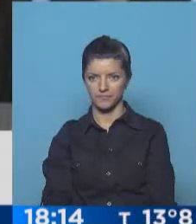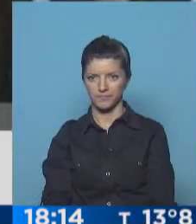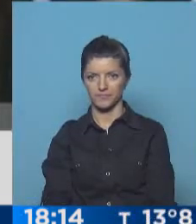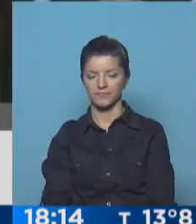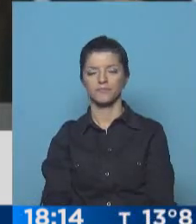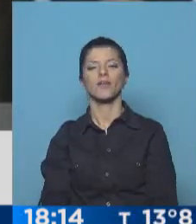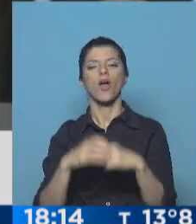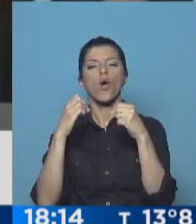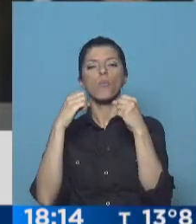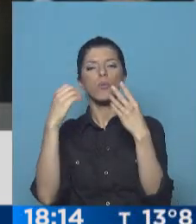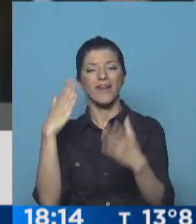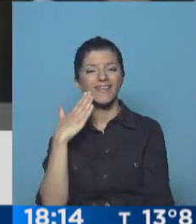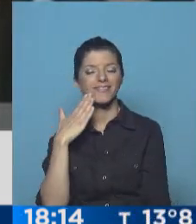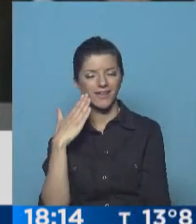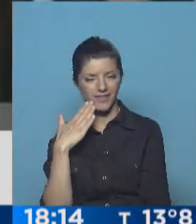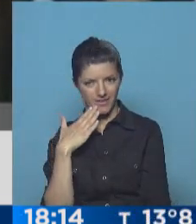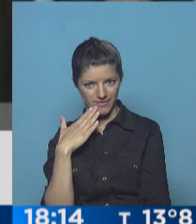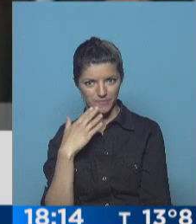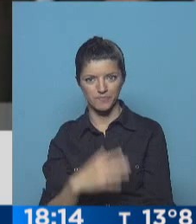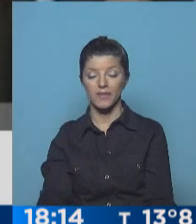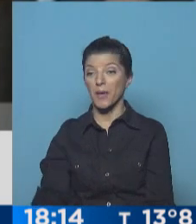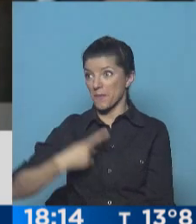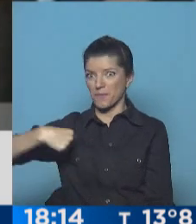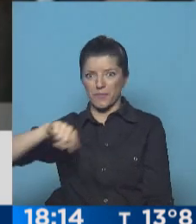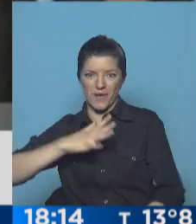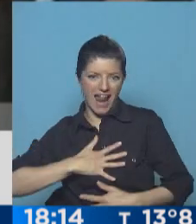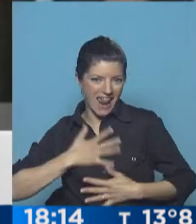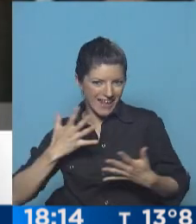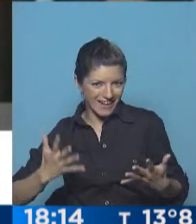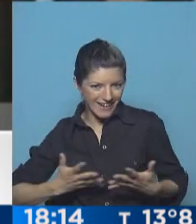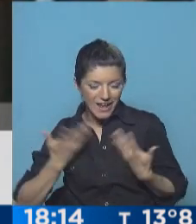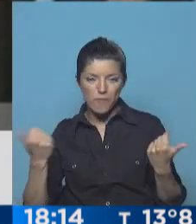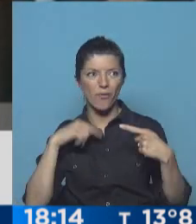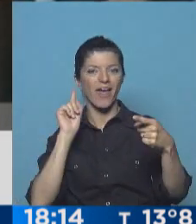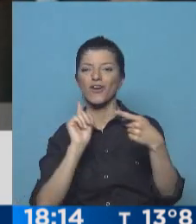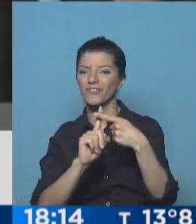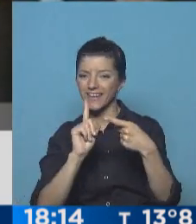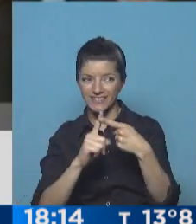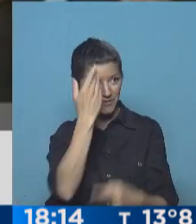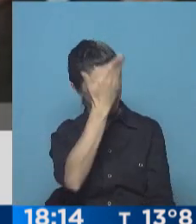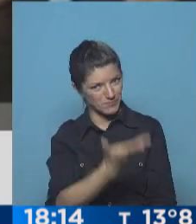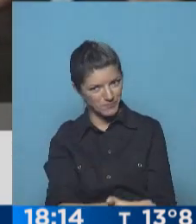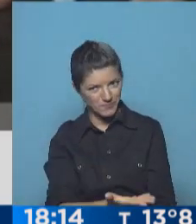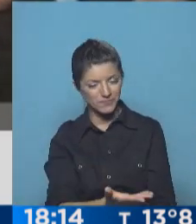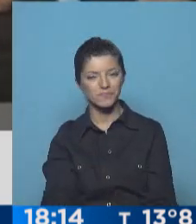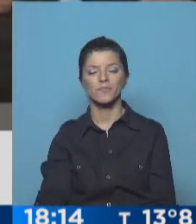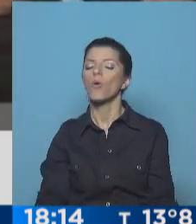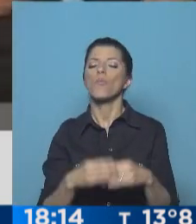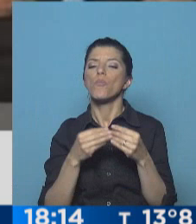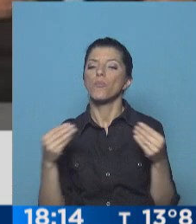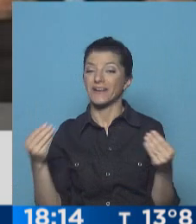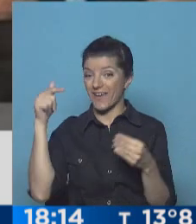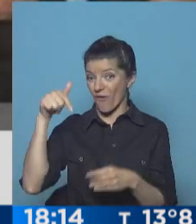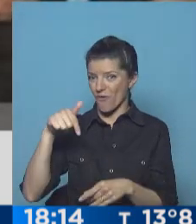Buenas tardes, Cristina. Para nosotros es un placer poder tener esta conexión ahí con ustedes porque es un momento